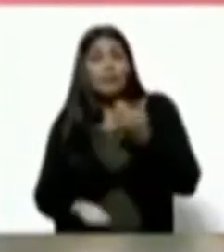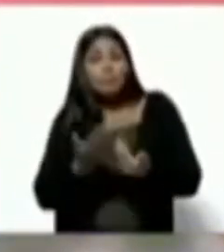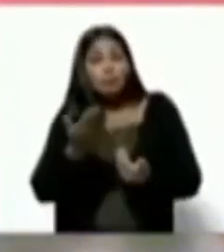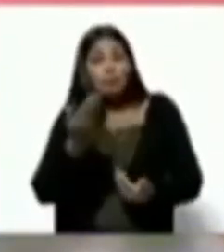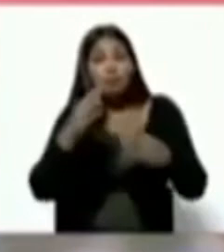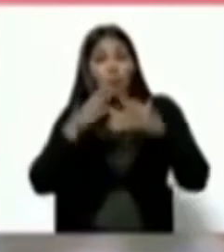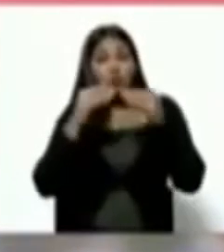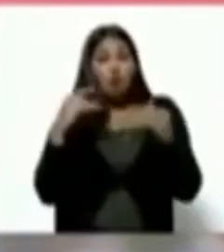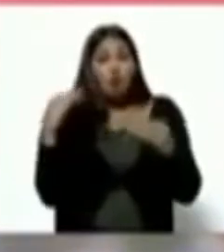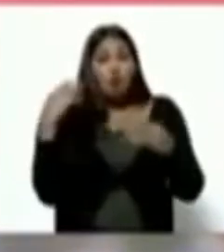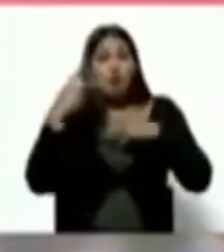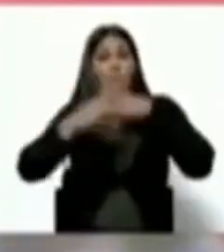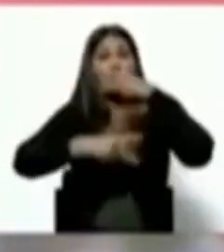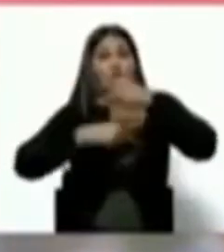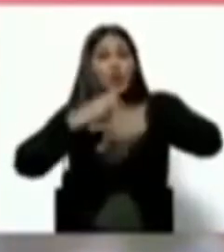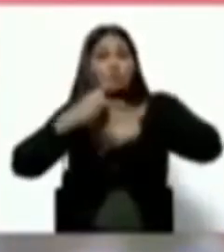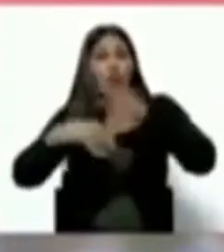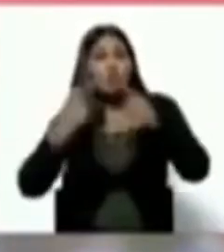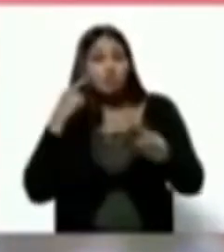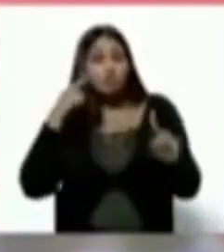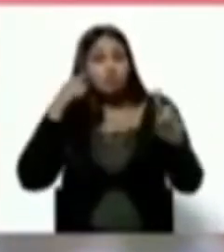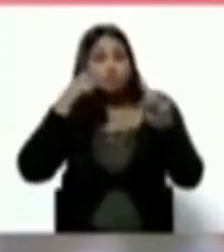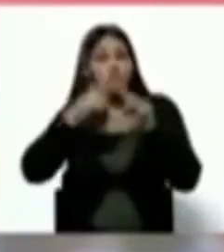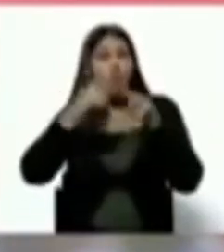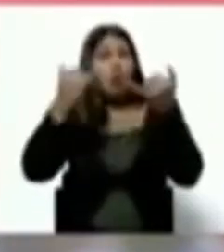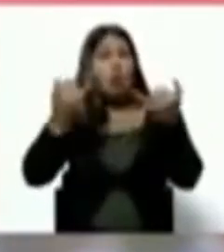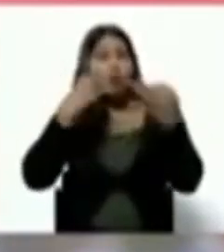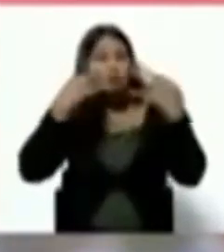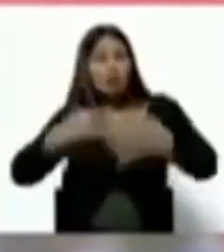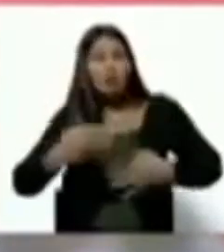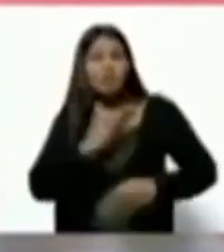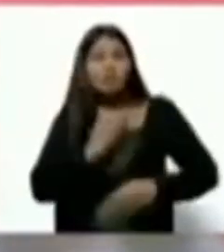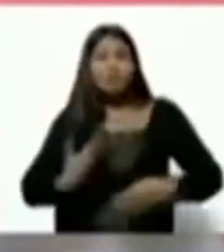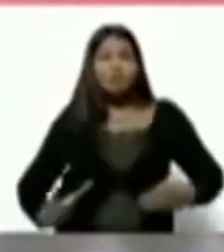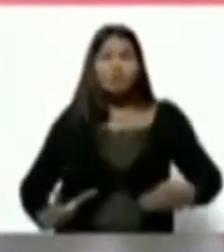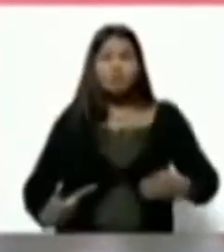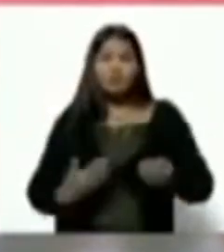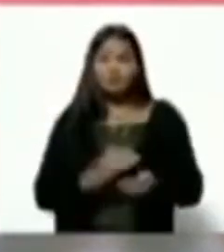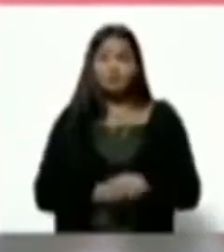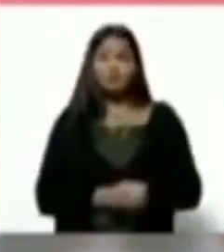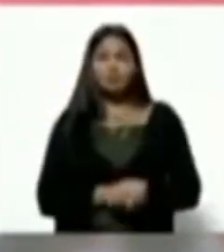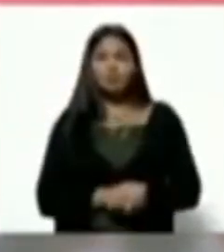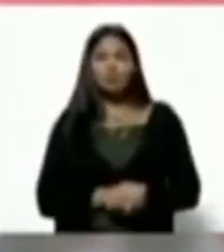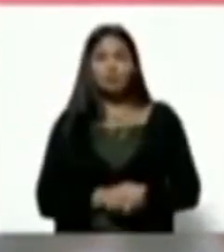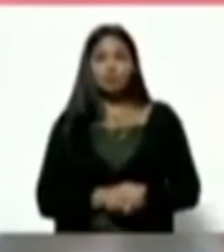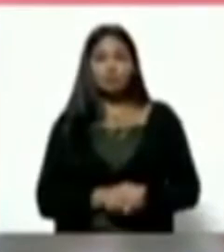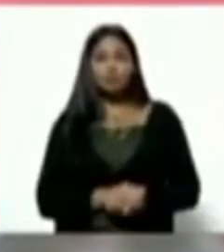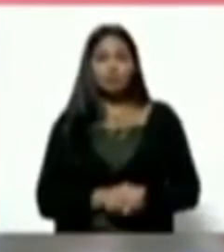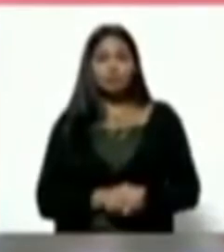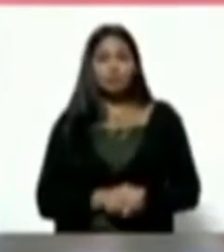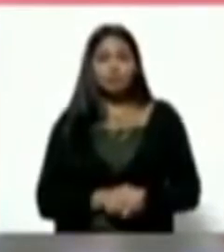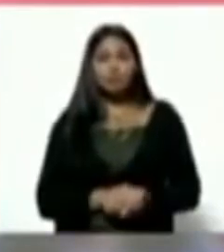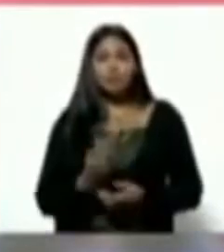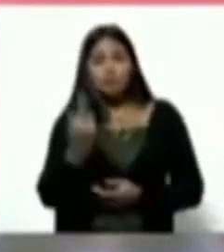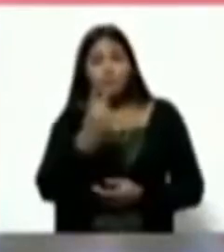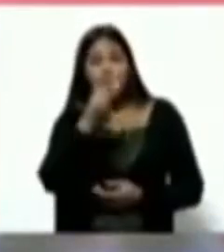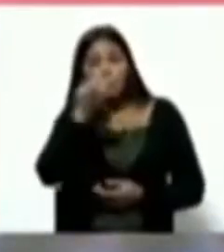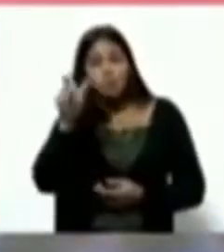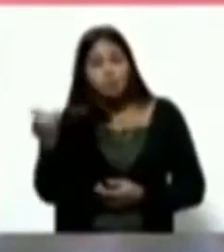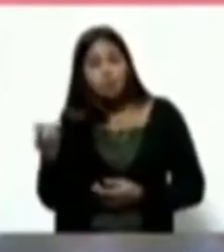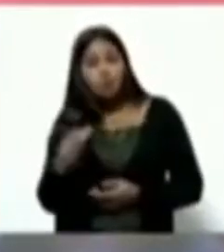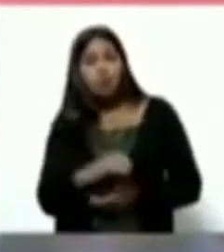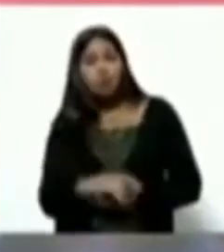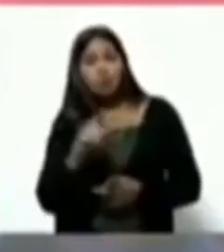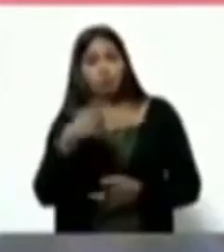todo este proceso para llegar hasta la presidencia a estas dos personas, que